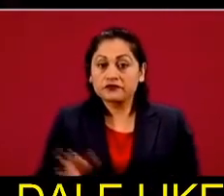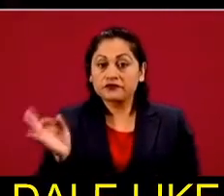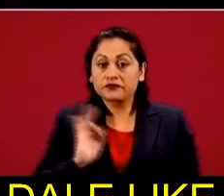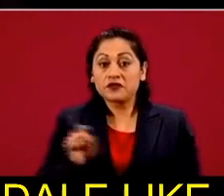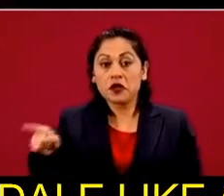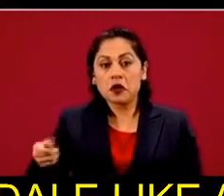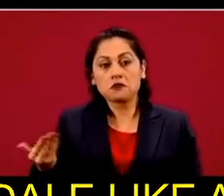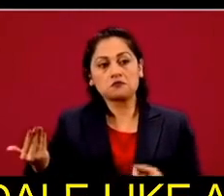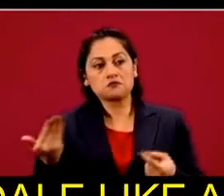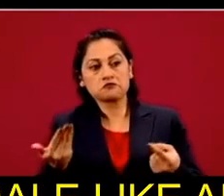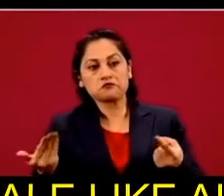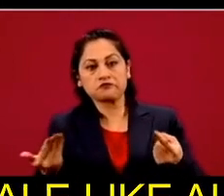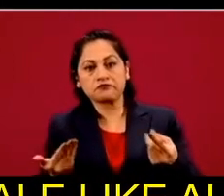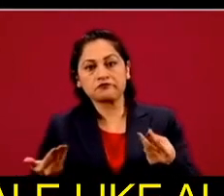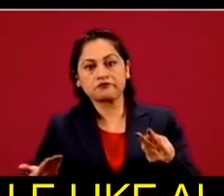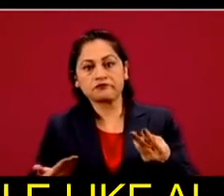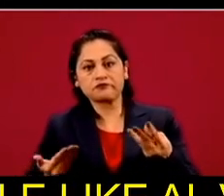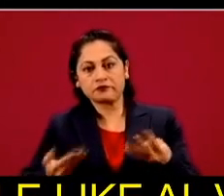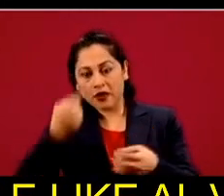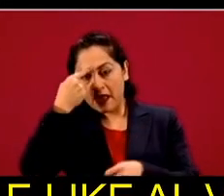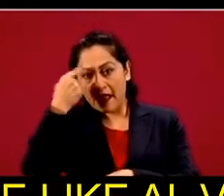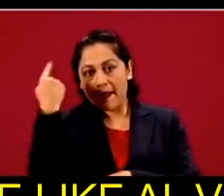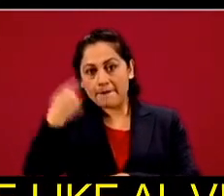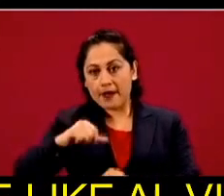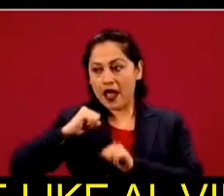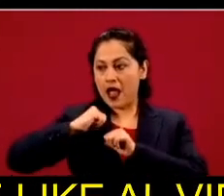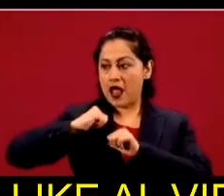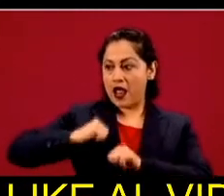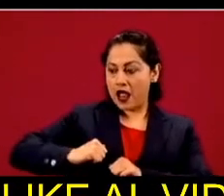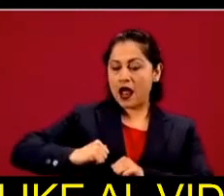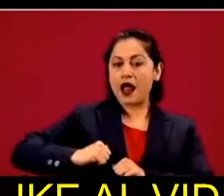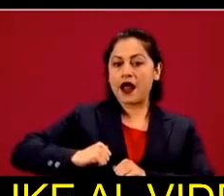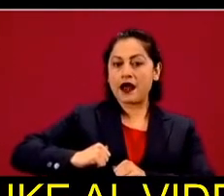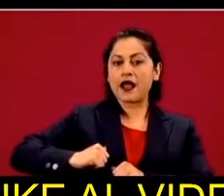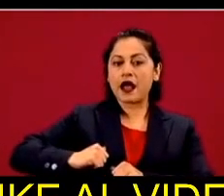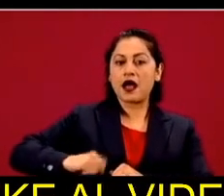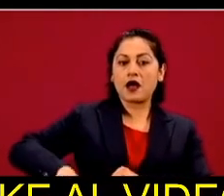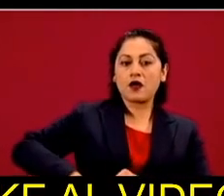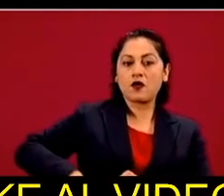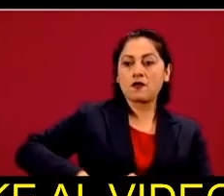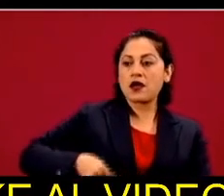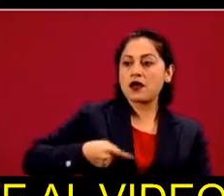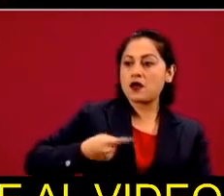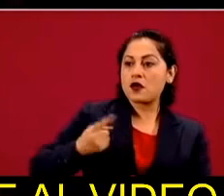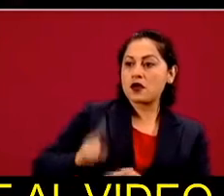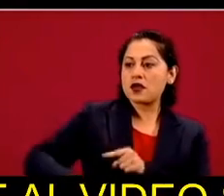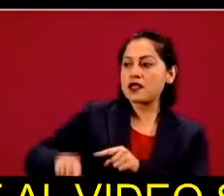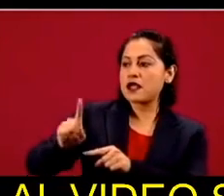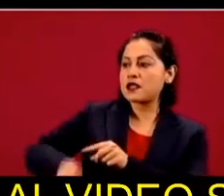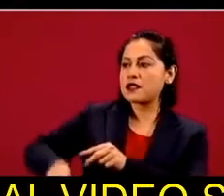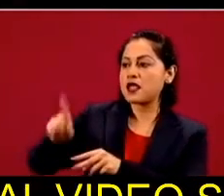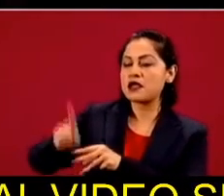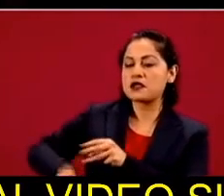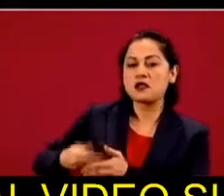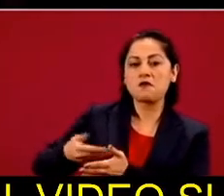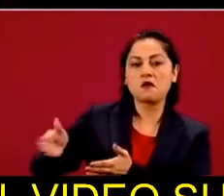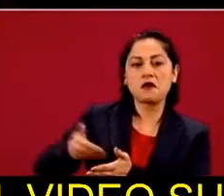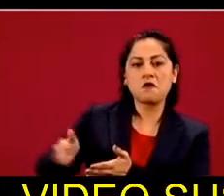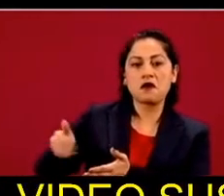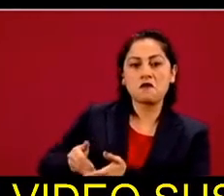demandas de destituir a unos funcionarios, desatará una guerra en Quintana Roo aliándose